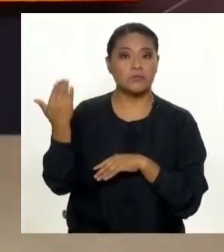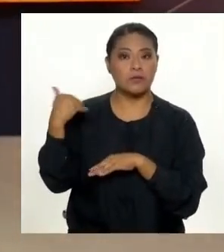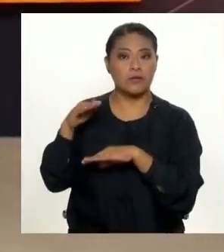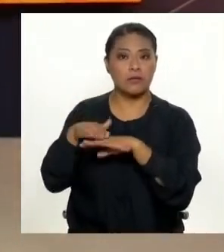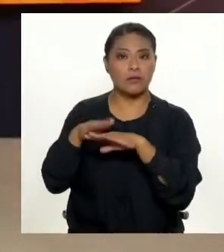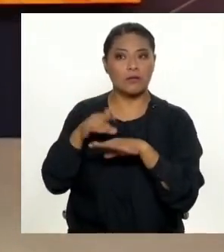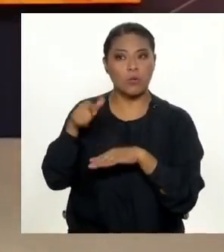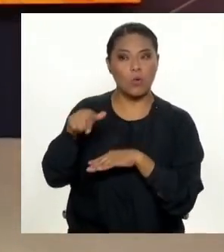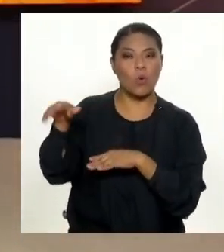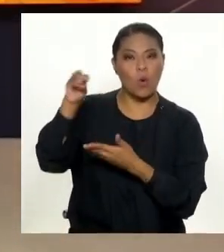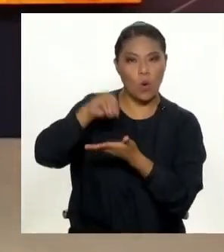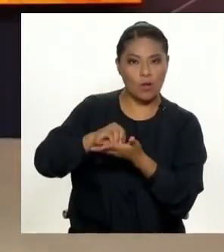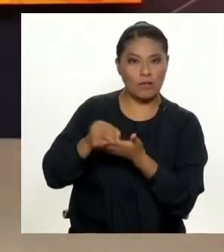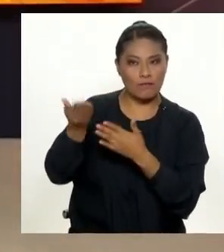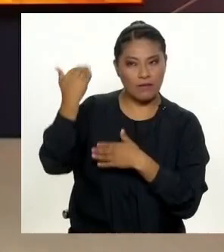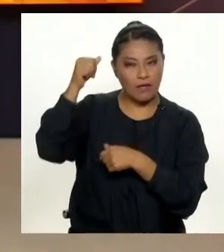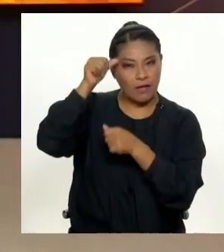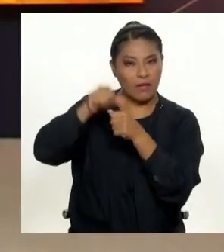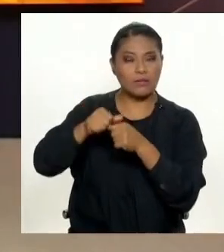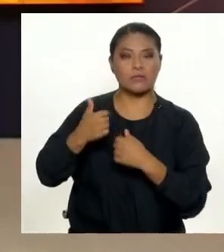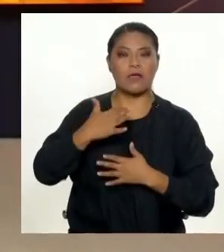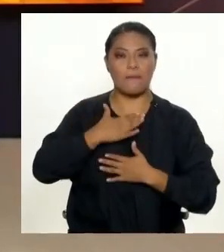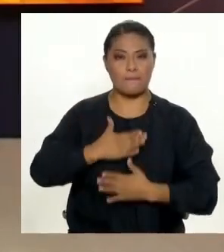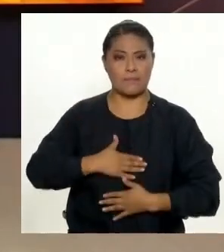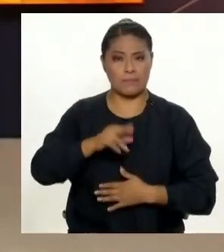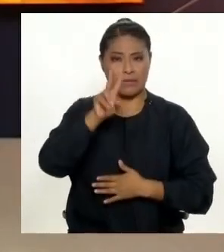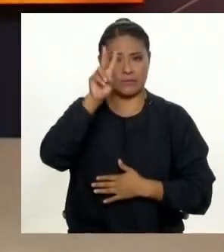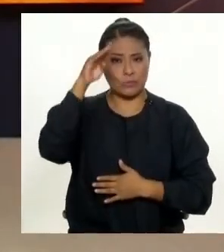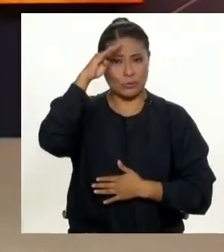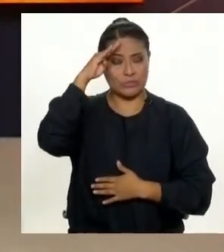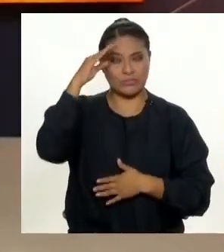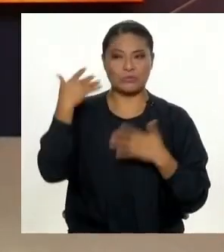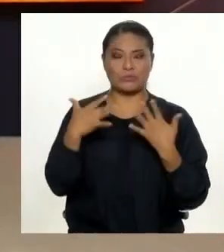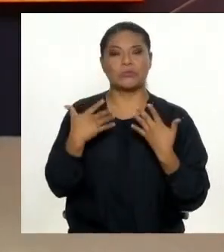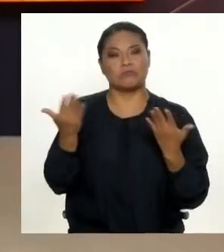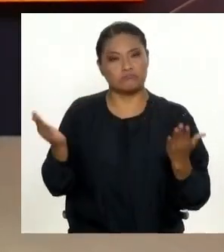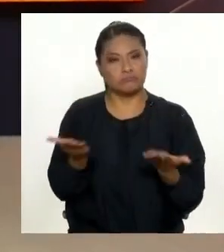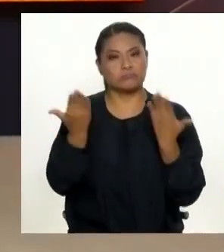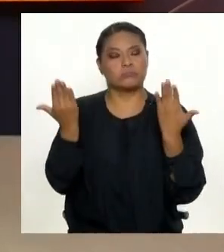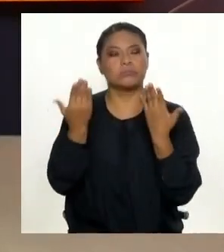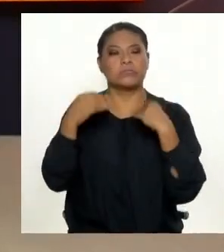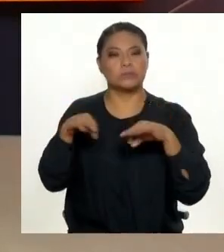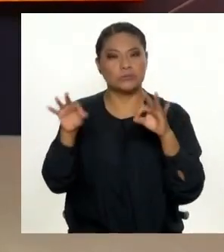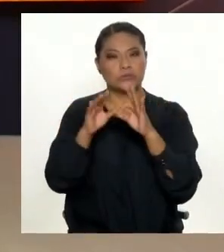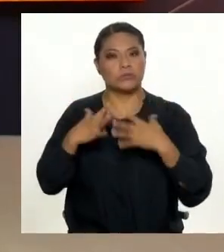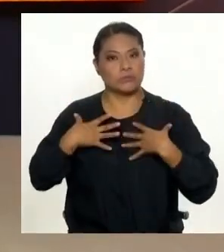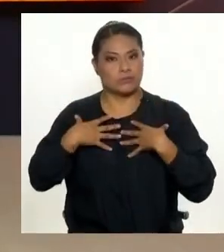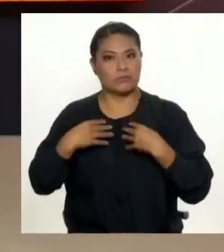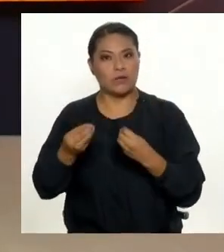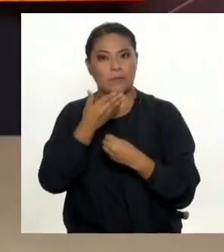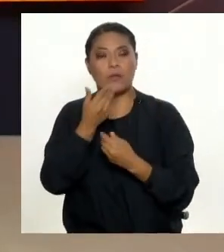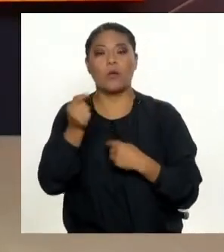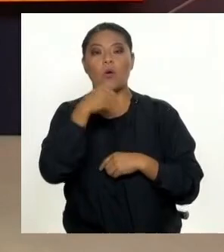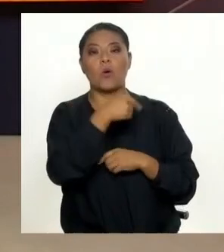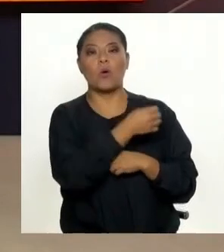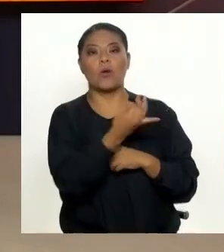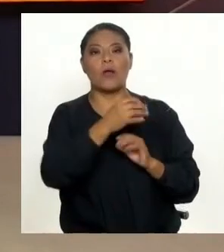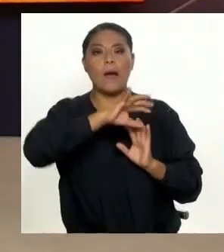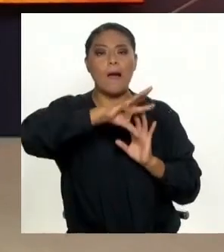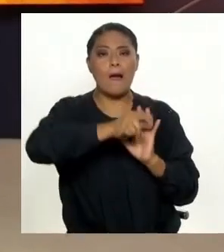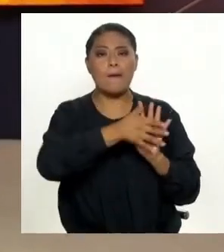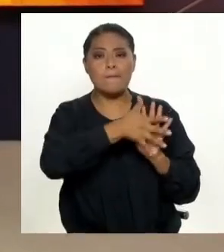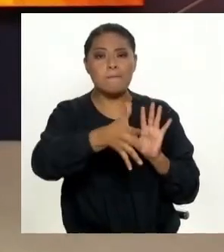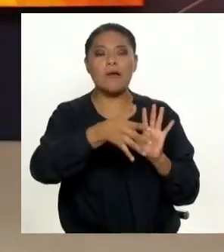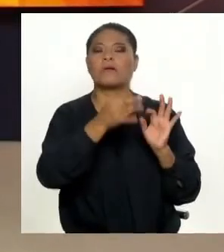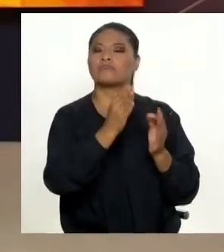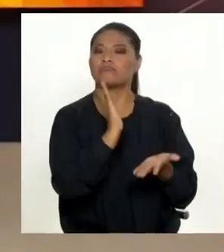comprometida. Nuevamente, renovamos nuestros votos para que salga pronto de esta situación y los criminales que han quedado por capturar sean prontamente arrestados.